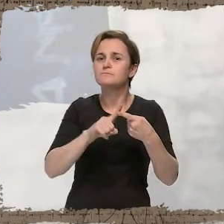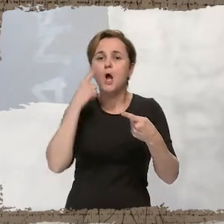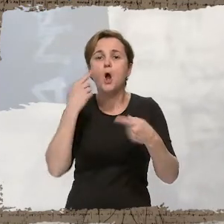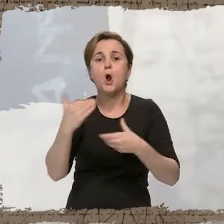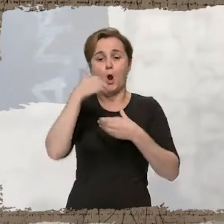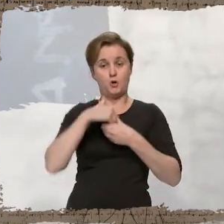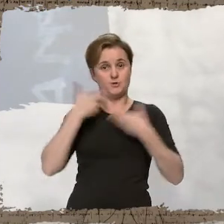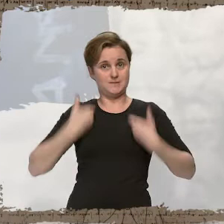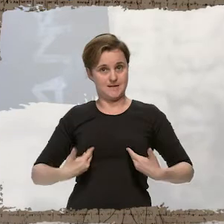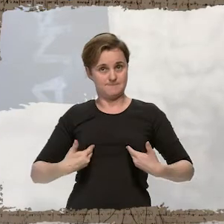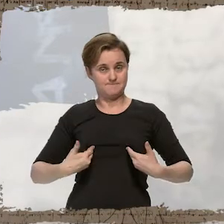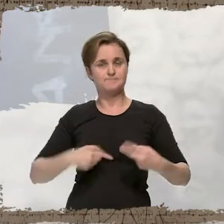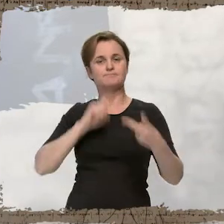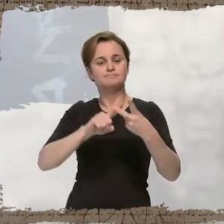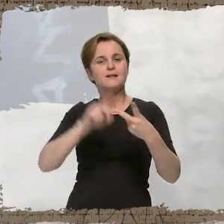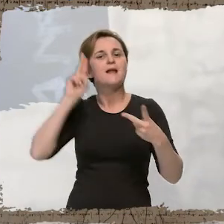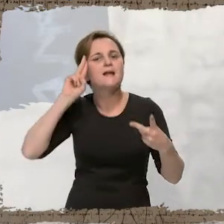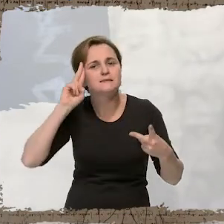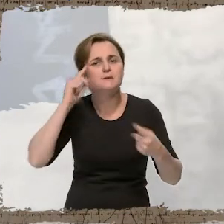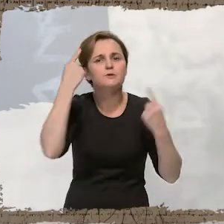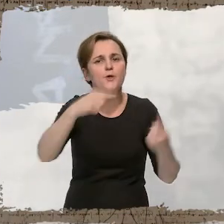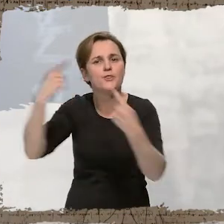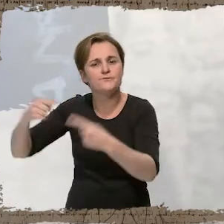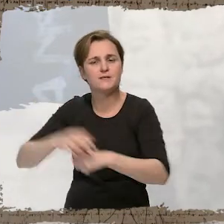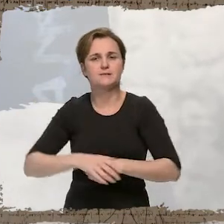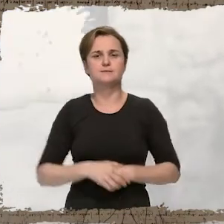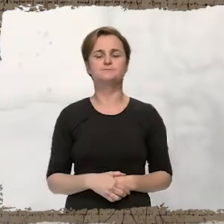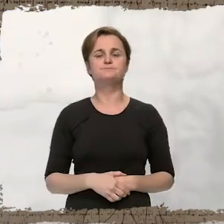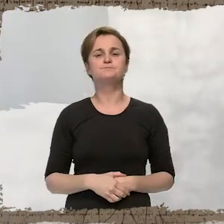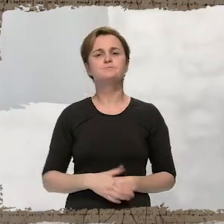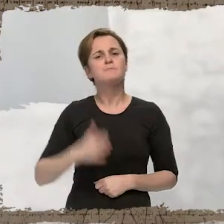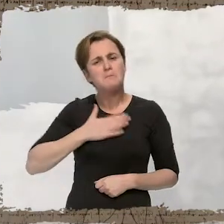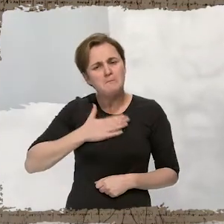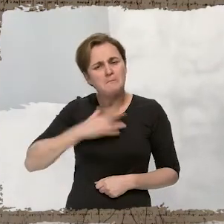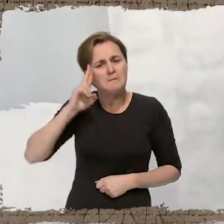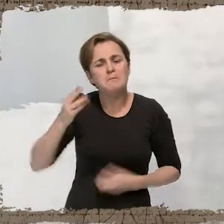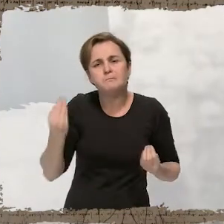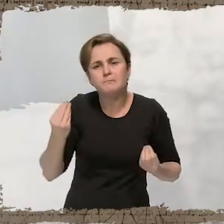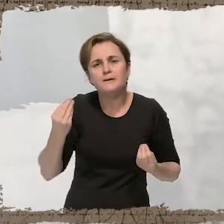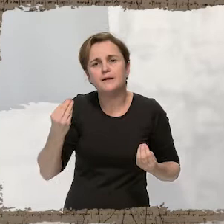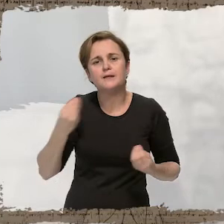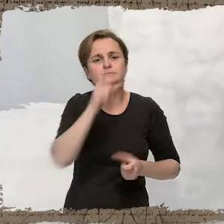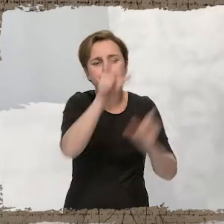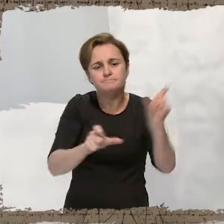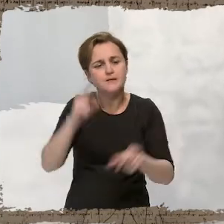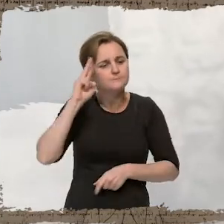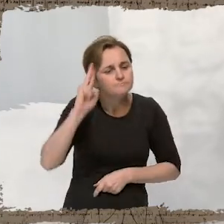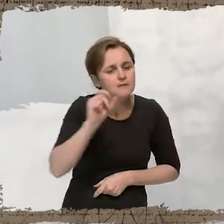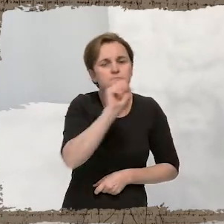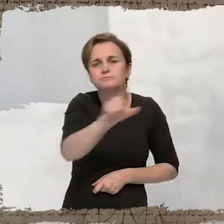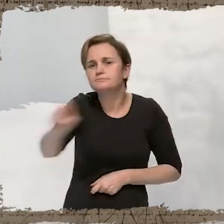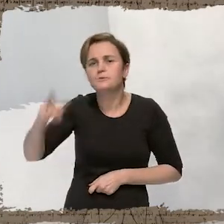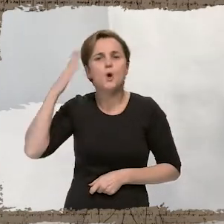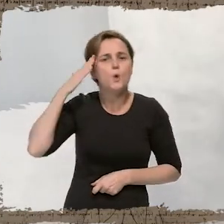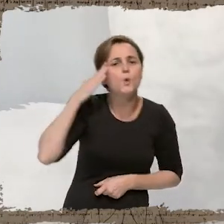el autoconocimiento respeto por las diferencias para mí el respeto se refiere a saber valorar los demás con su